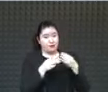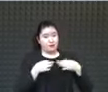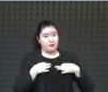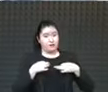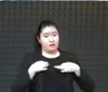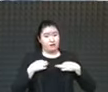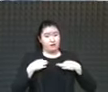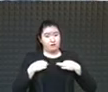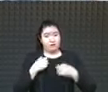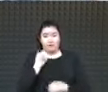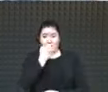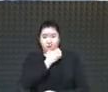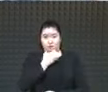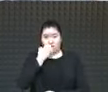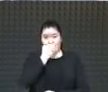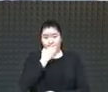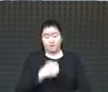escolares.